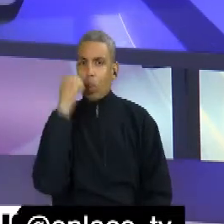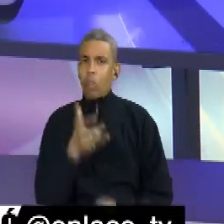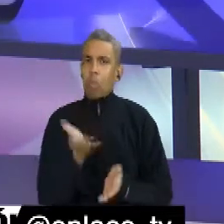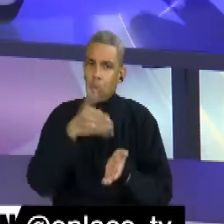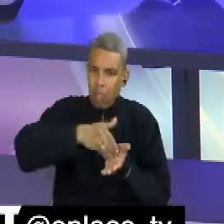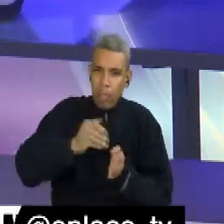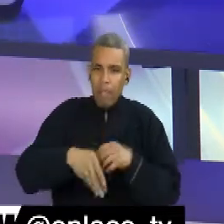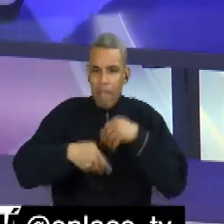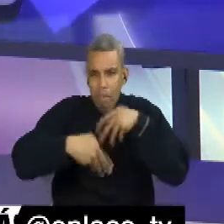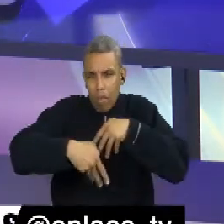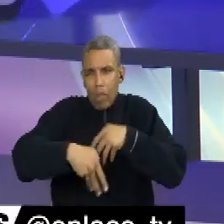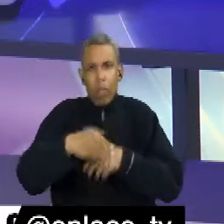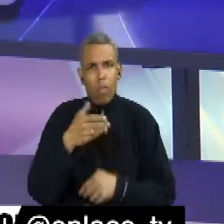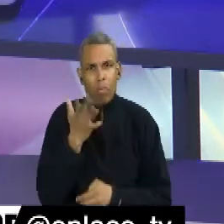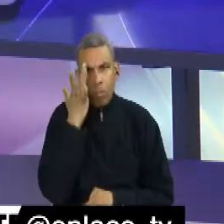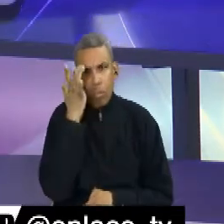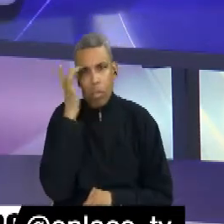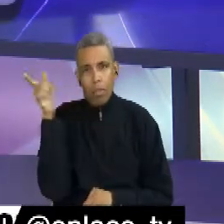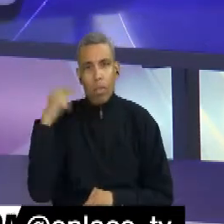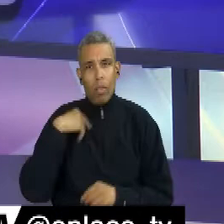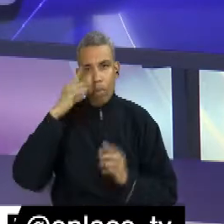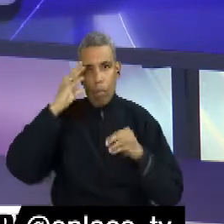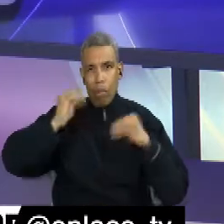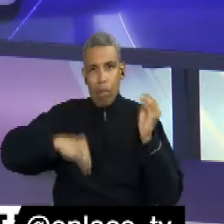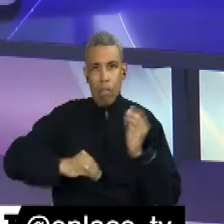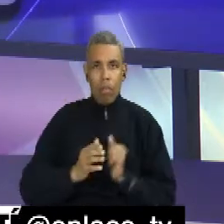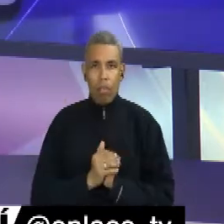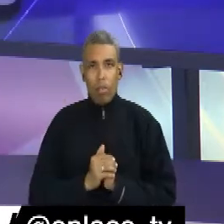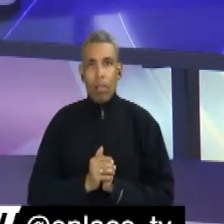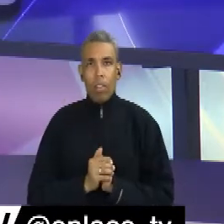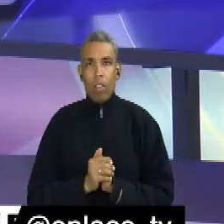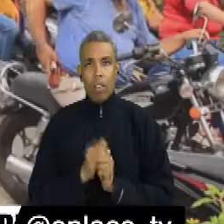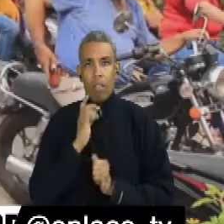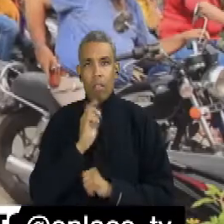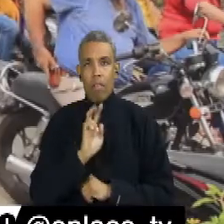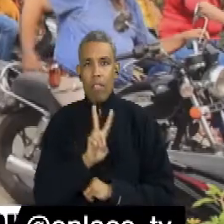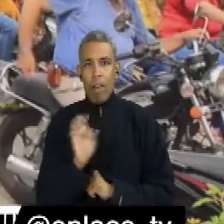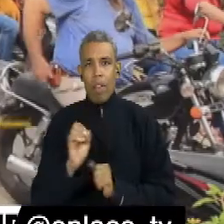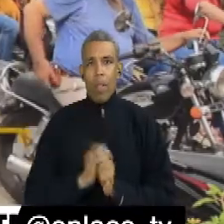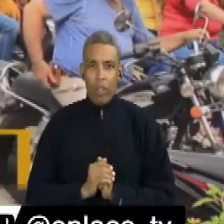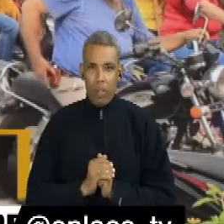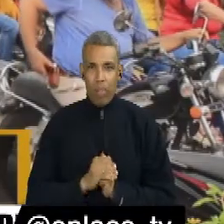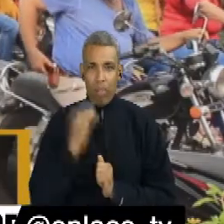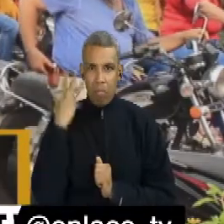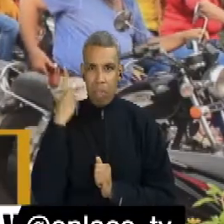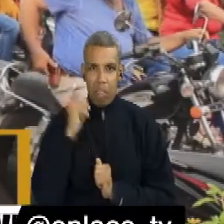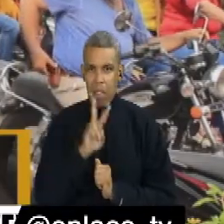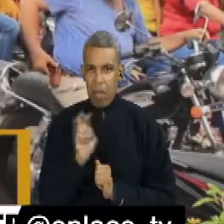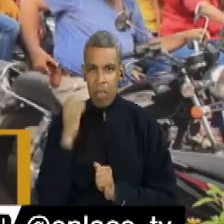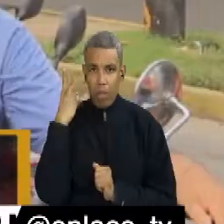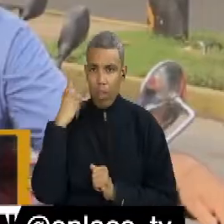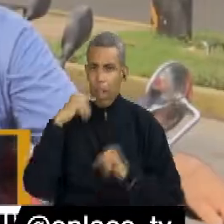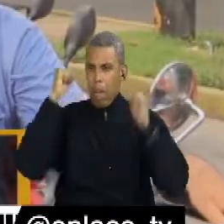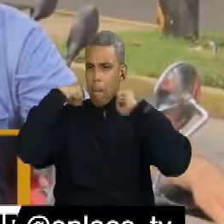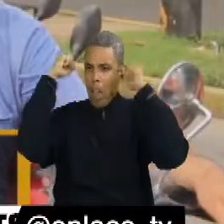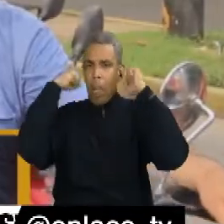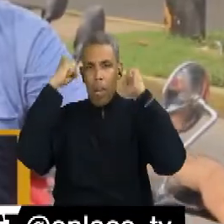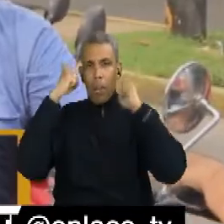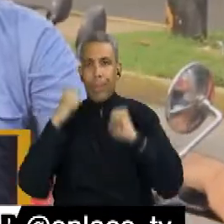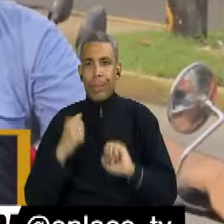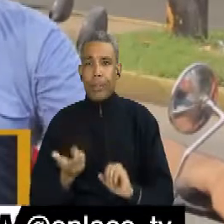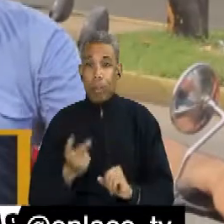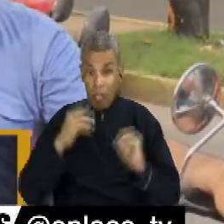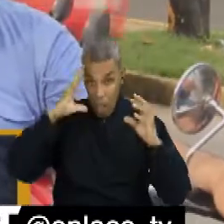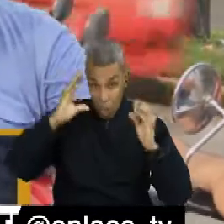20 días en cese de actividades cumplieron en paro los profesores. 20 días cumplieron en paro los docentes del país. Aseguran